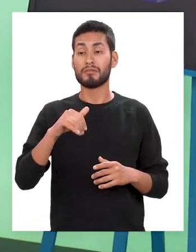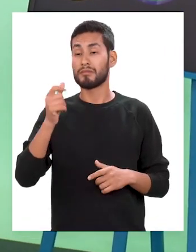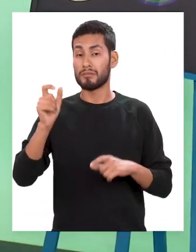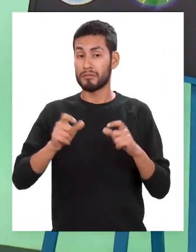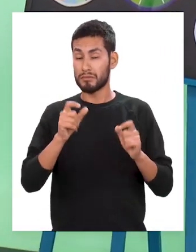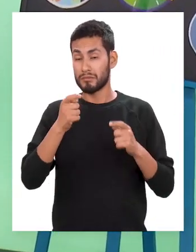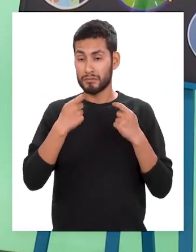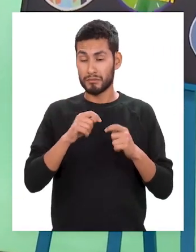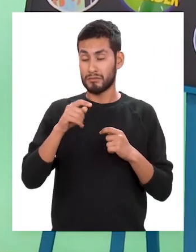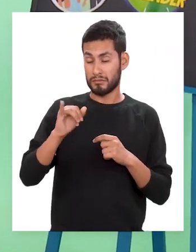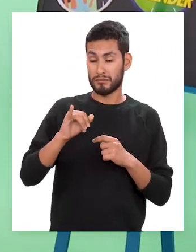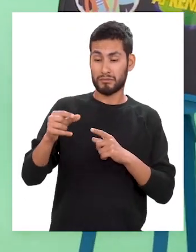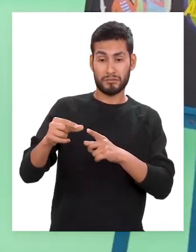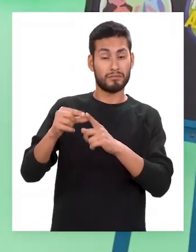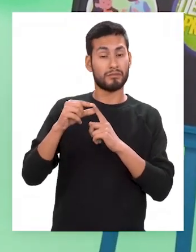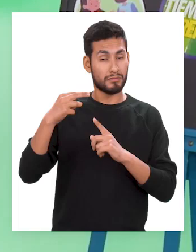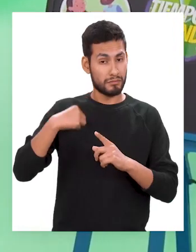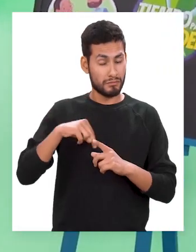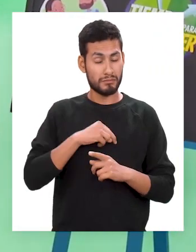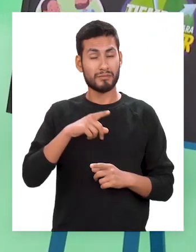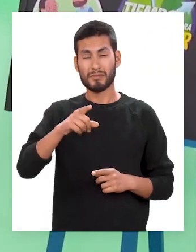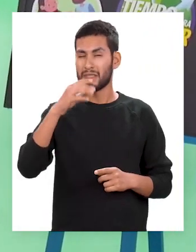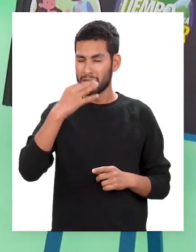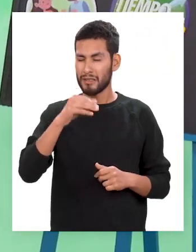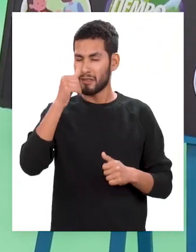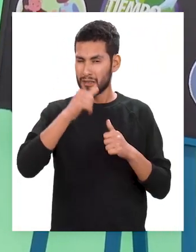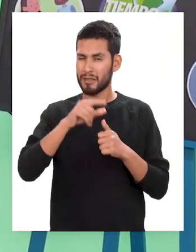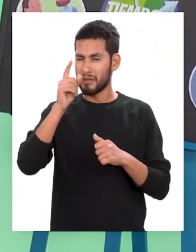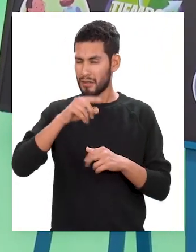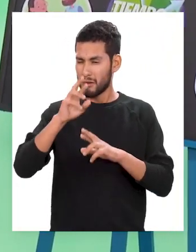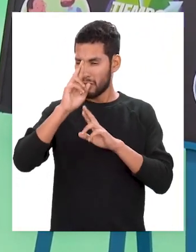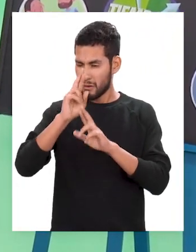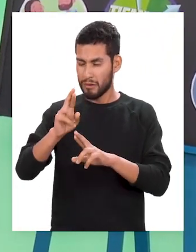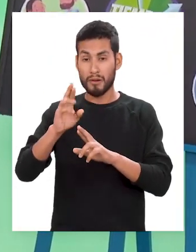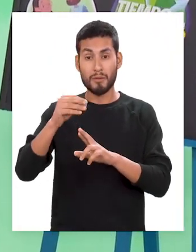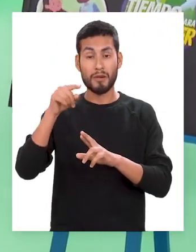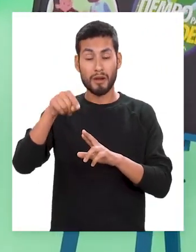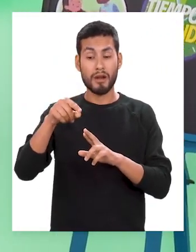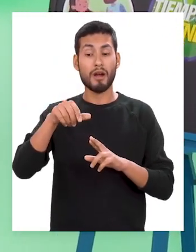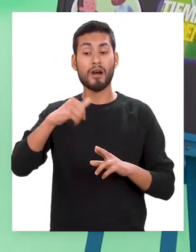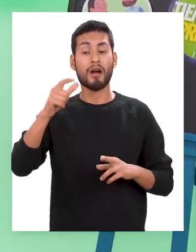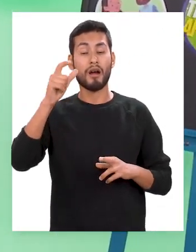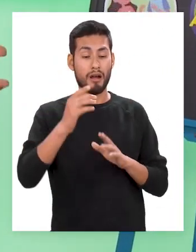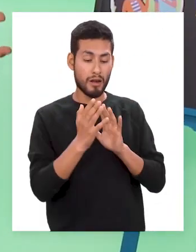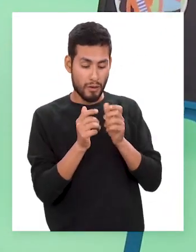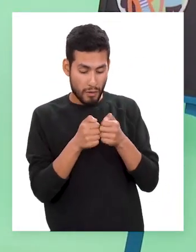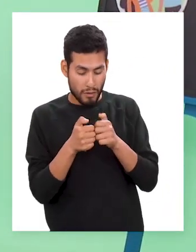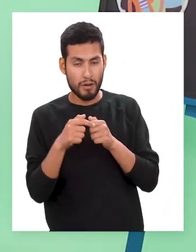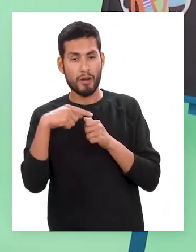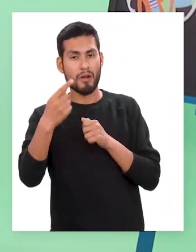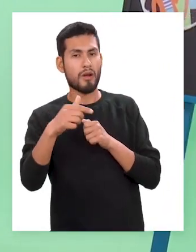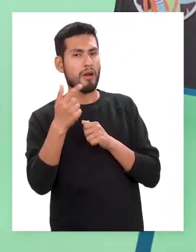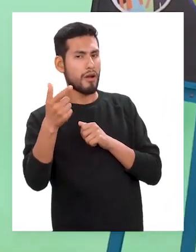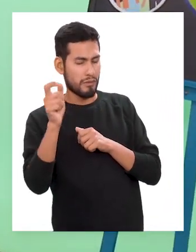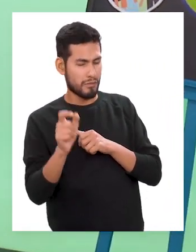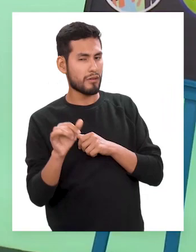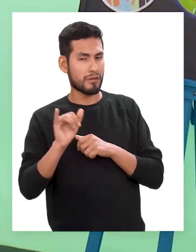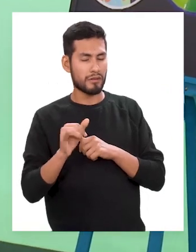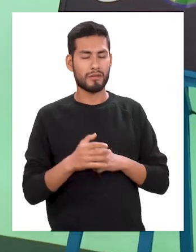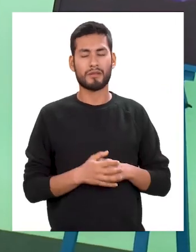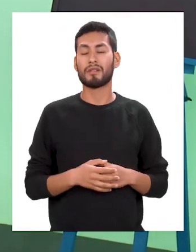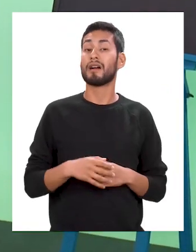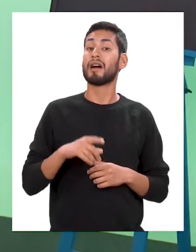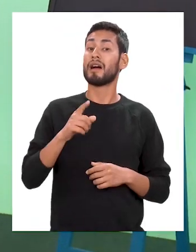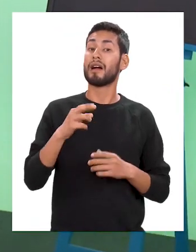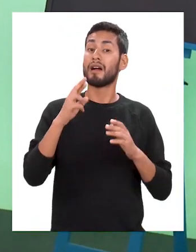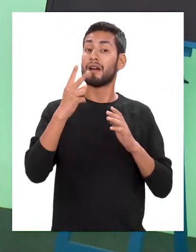demás como nos gustaría que nos traten. Recuerden siempre ser respetuosos, ya que al otro lado de la pantalla hay un ser humano. La segunda regla